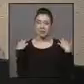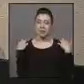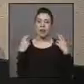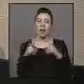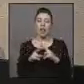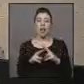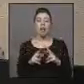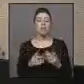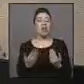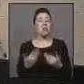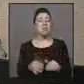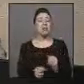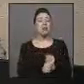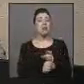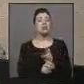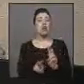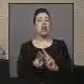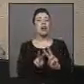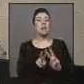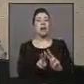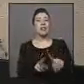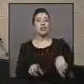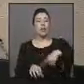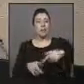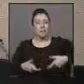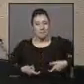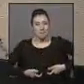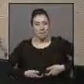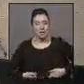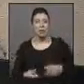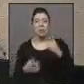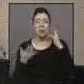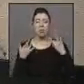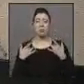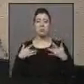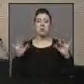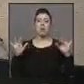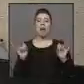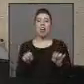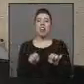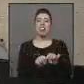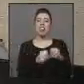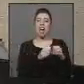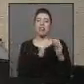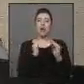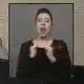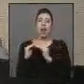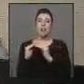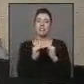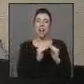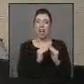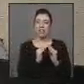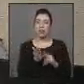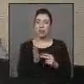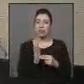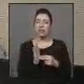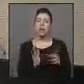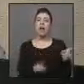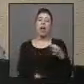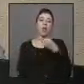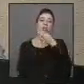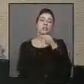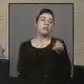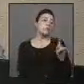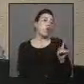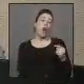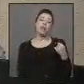limitado su accionar solo a la reparación de la matriz, pero se han desligado de los daños a las viviendas afectadas, argumentando